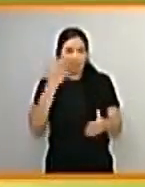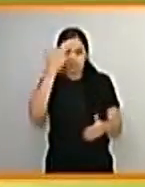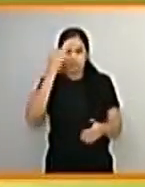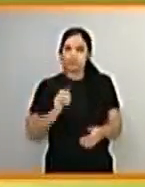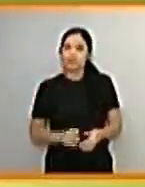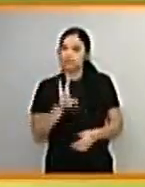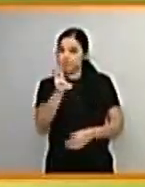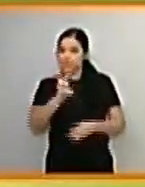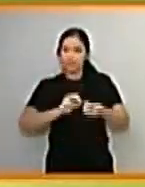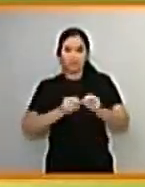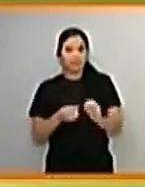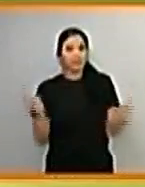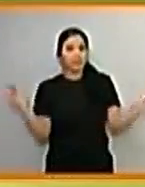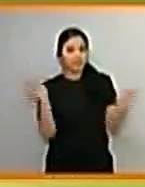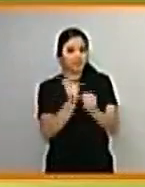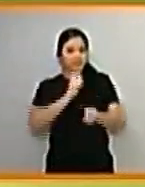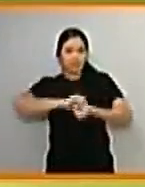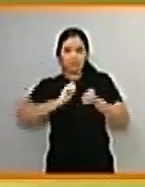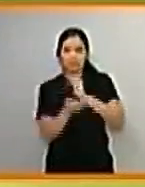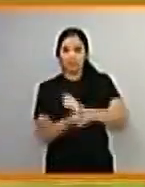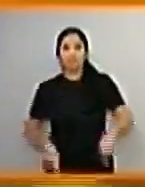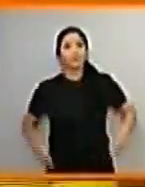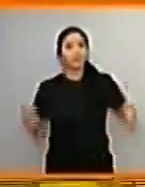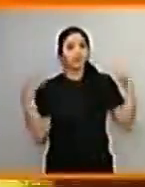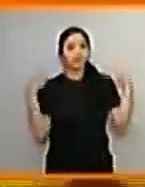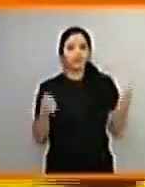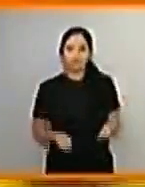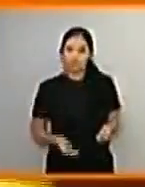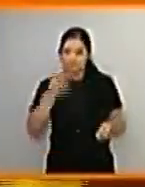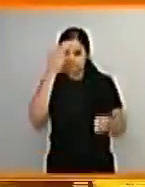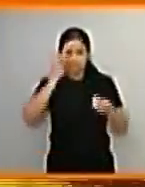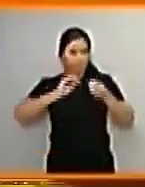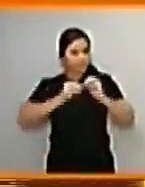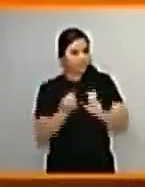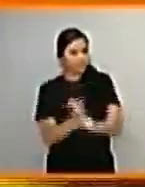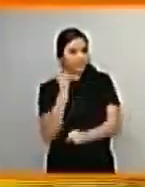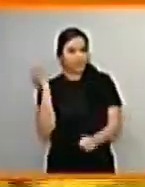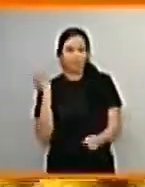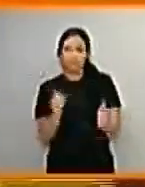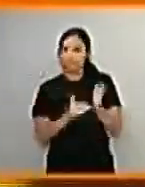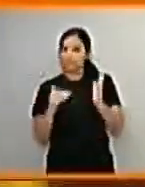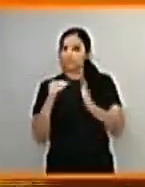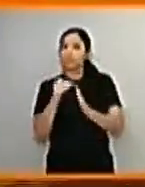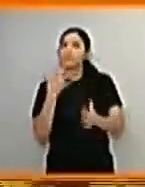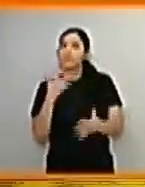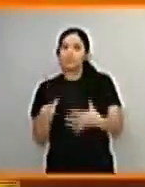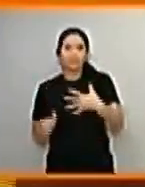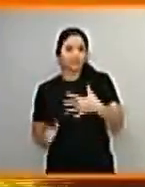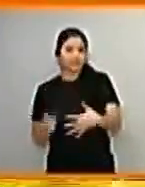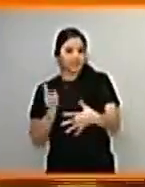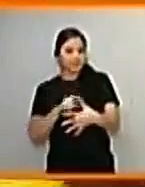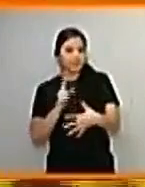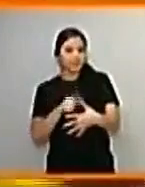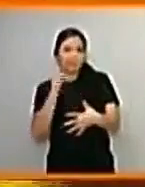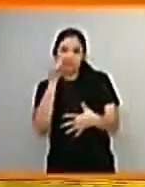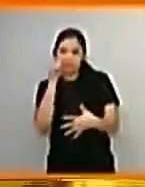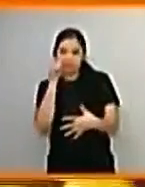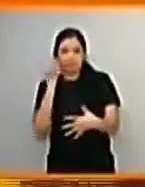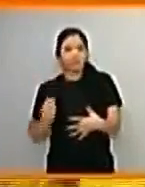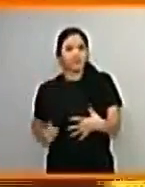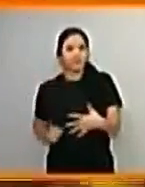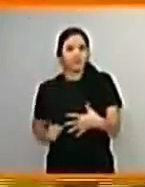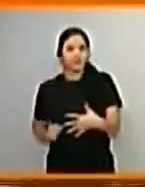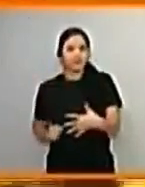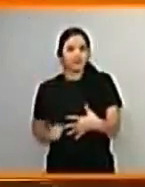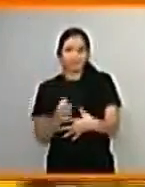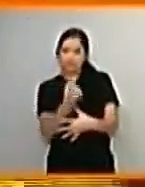6 números que te podrían cambiar la vida. Conoceremos el primer número millonario. Mucha suerte y este es. Atentos. Y este